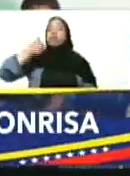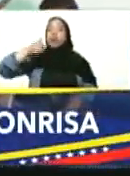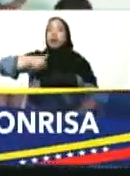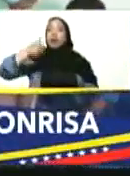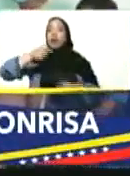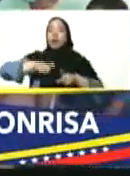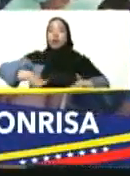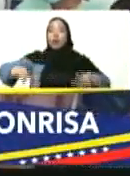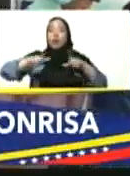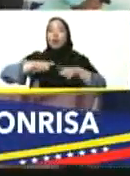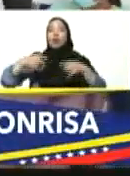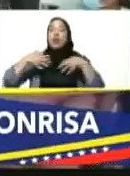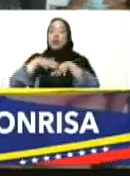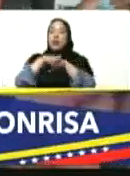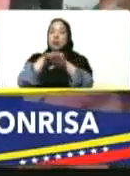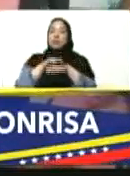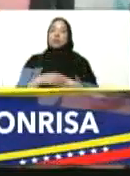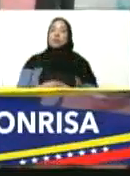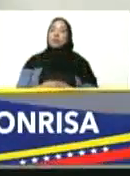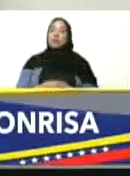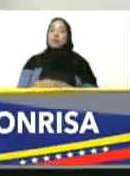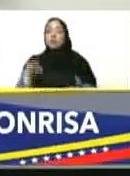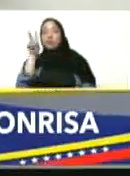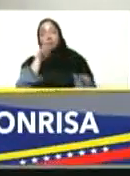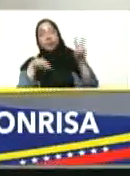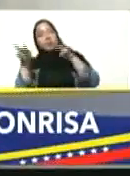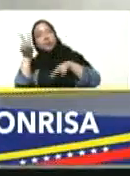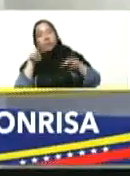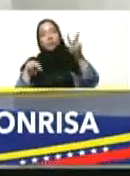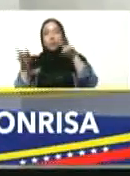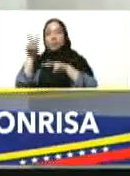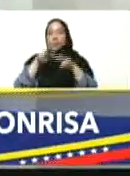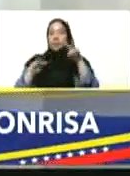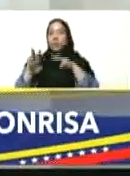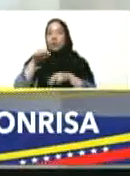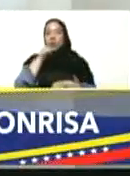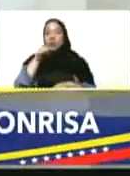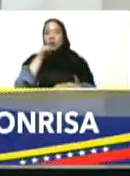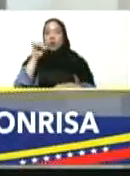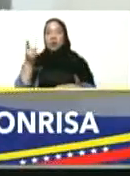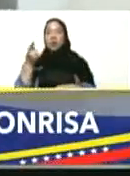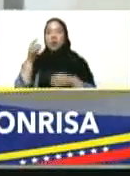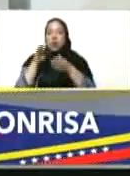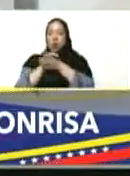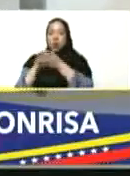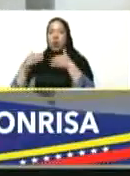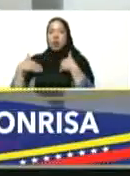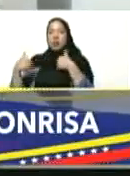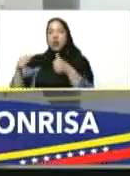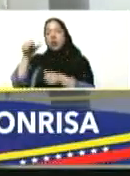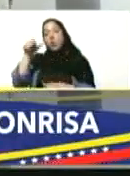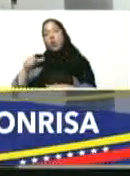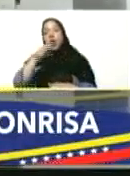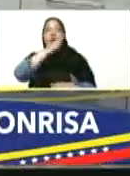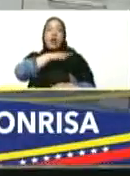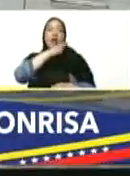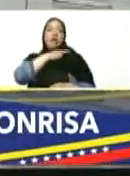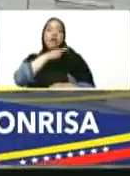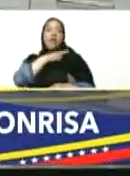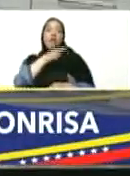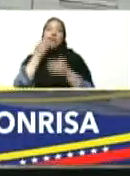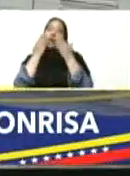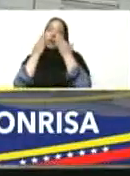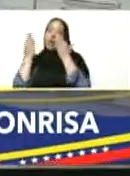odontológico integral. Recorremos para que nuestra autoridad única de salud, el doctor